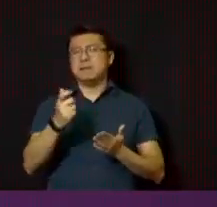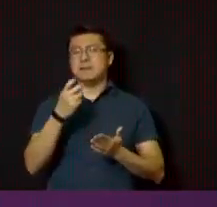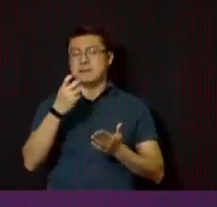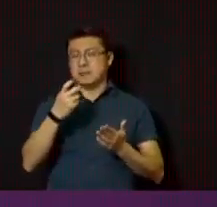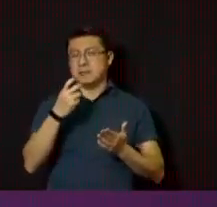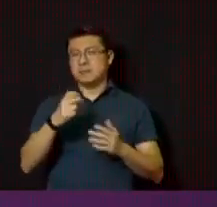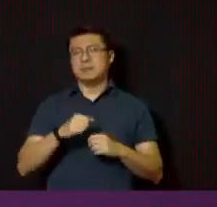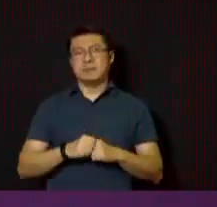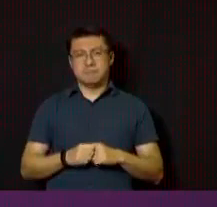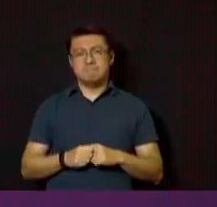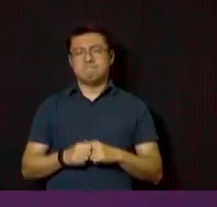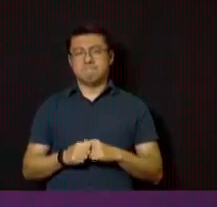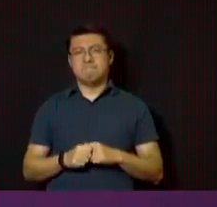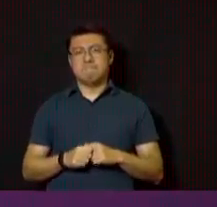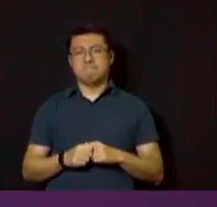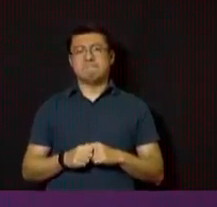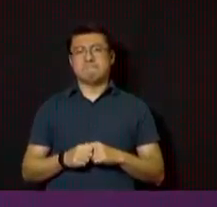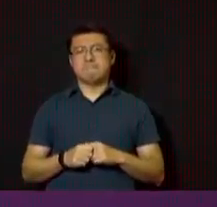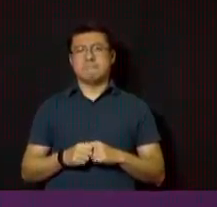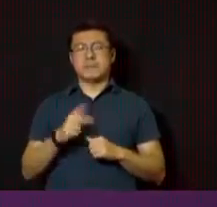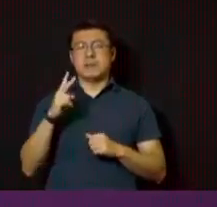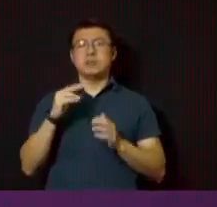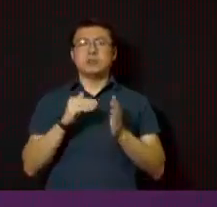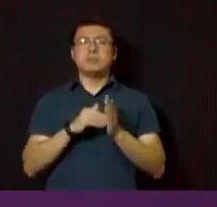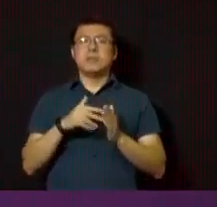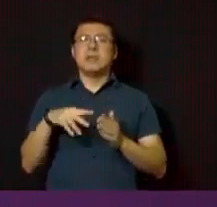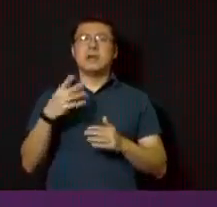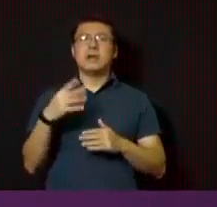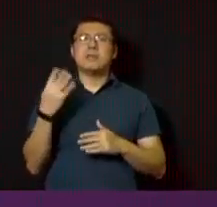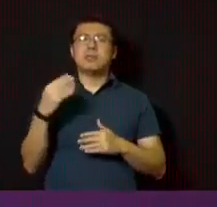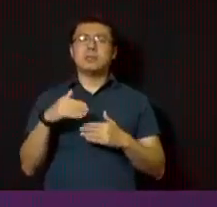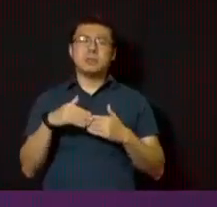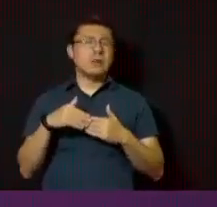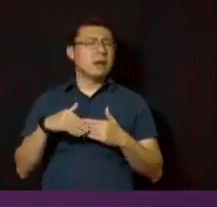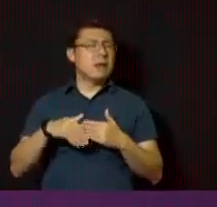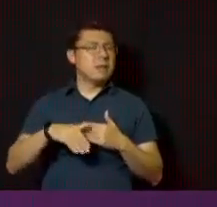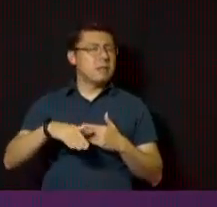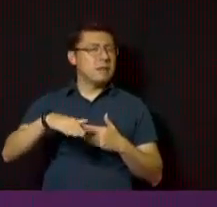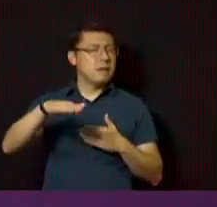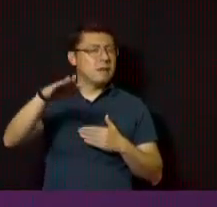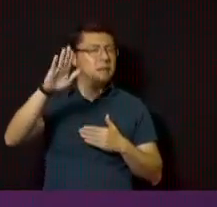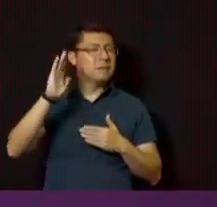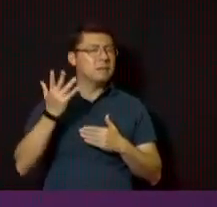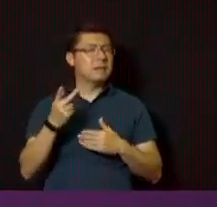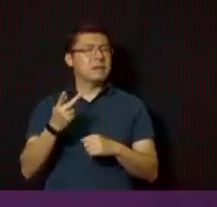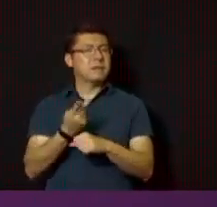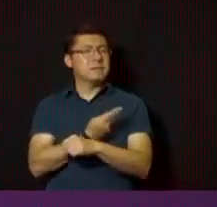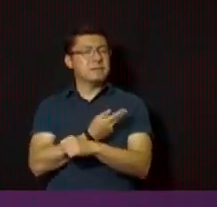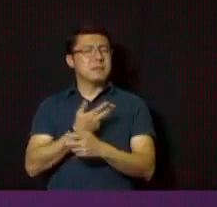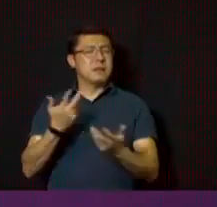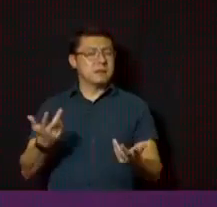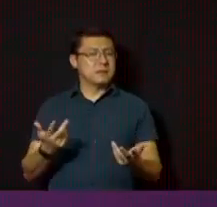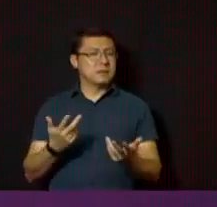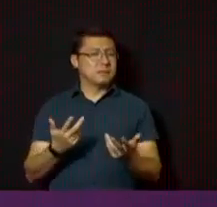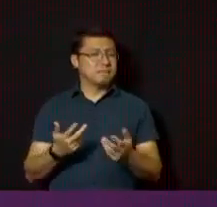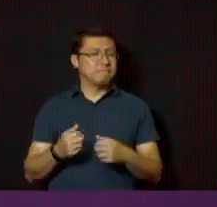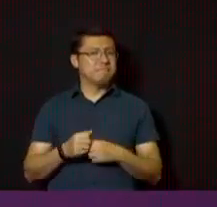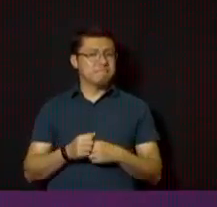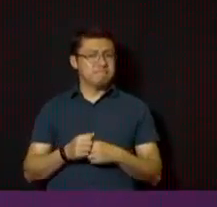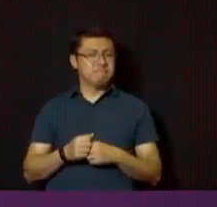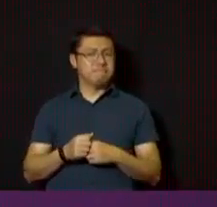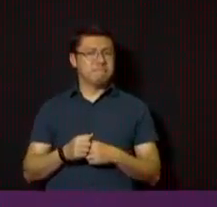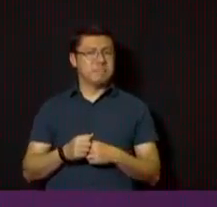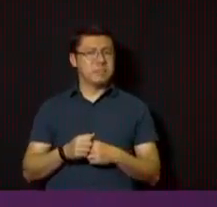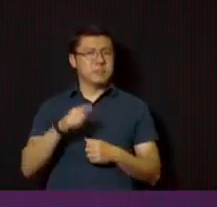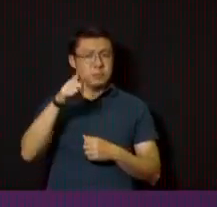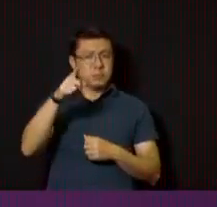¿Qué podemos decir que ha pasado desde el 2014, Jacinto, que conocimos esta gran historia de transformación al día de hoy? ¿Y qué